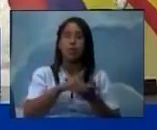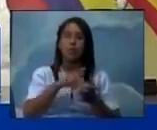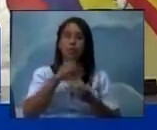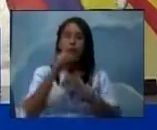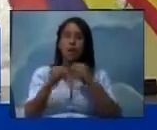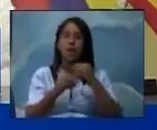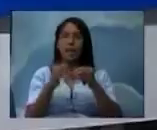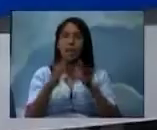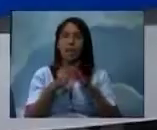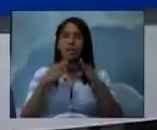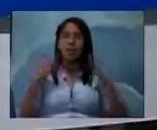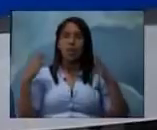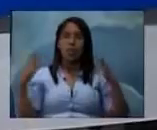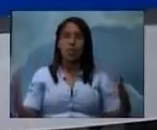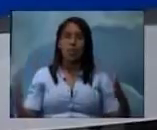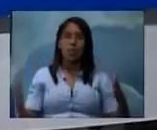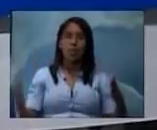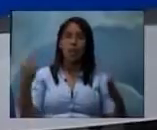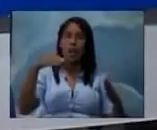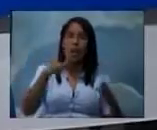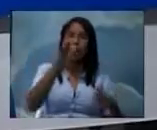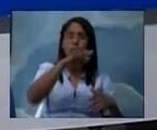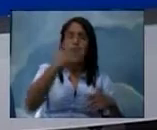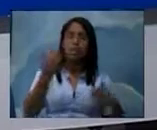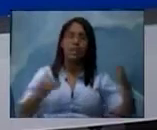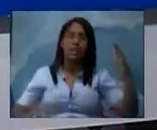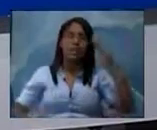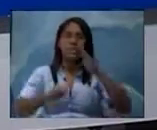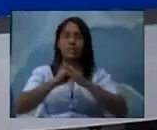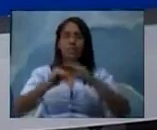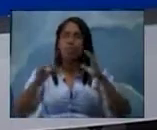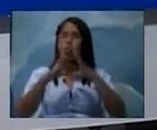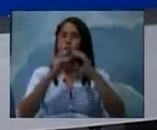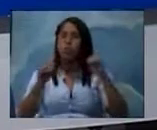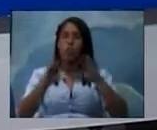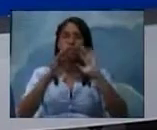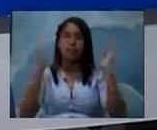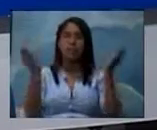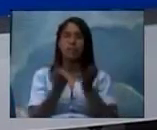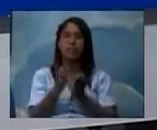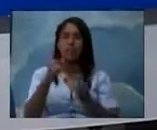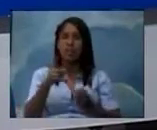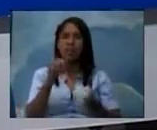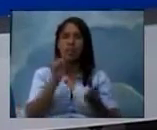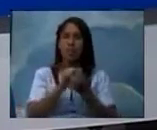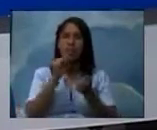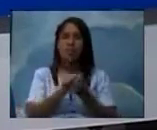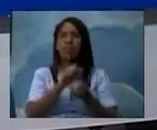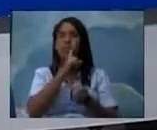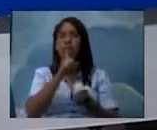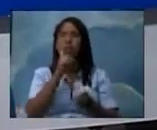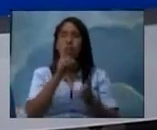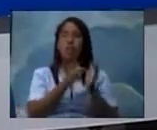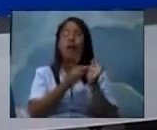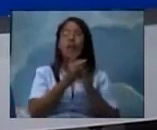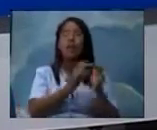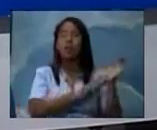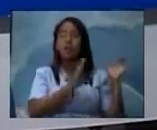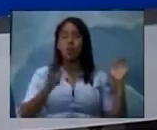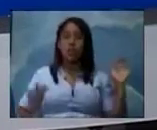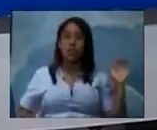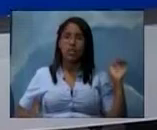hecha un gran monte que llenó toda la tierra. Esa piedra se llama